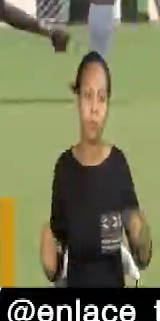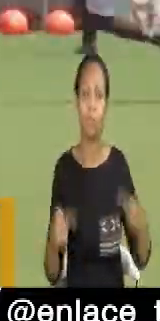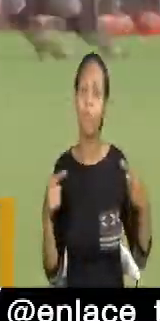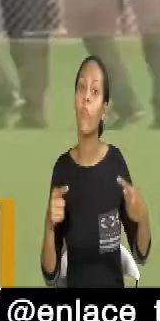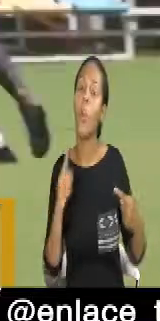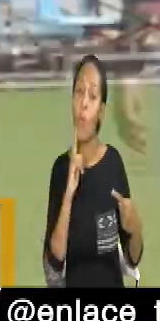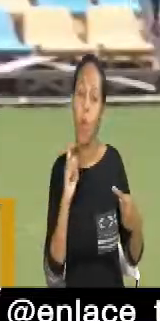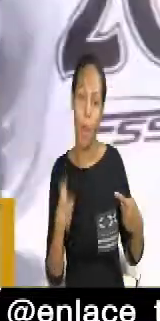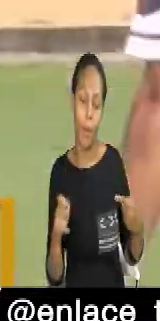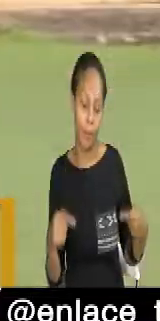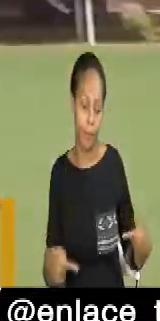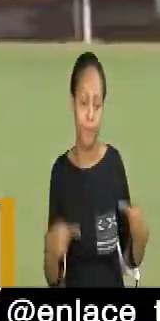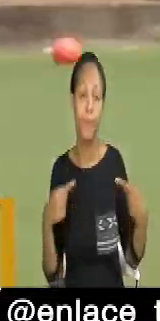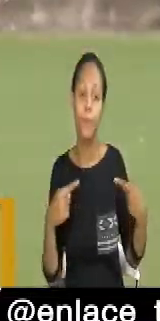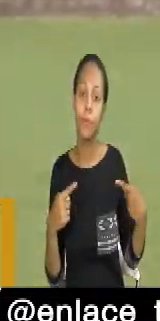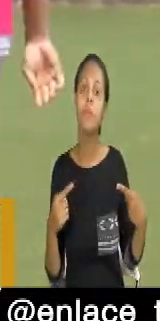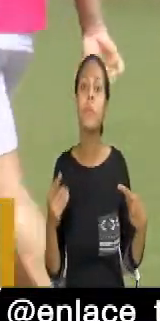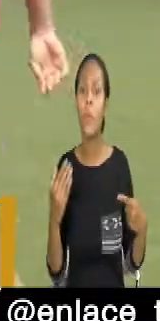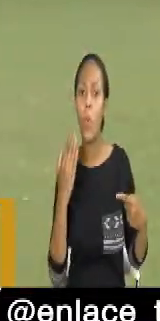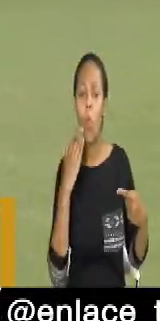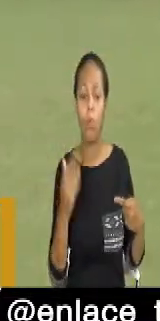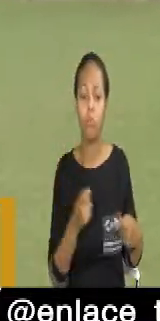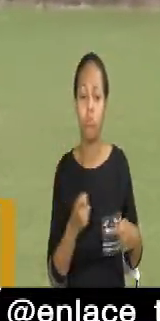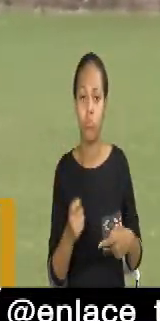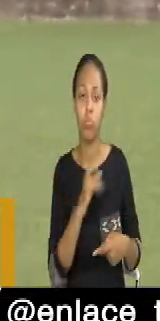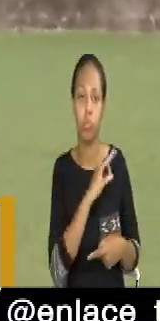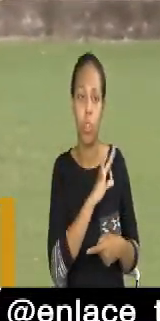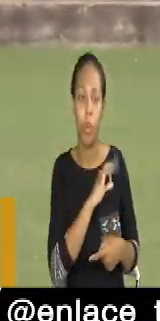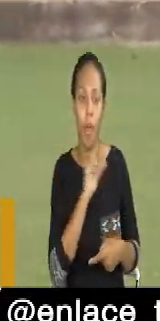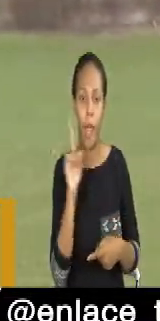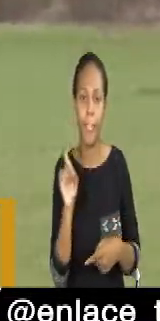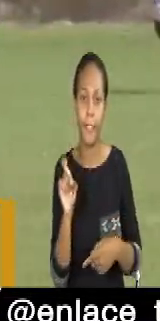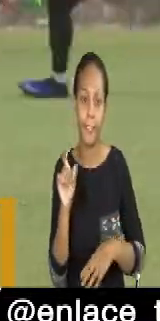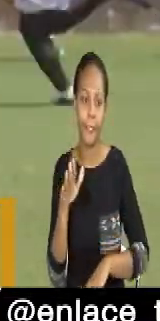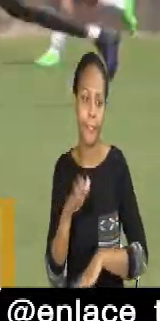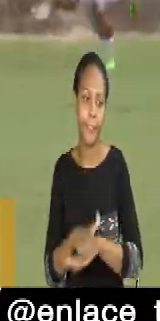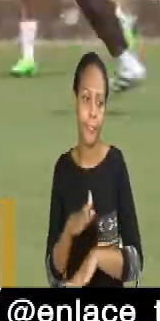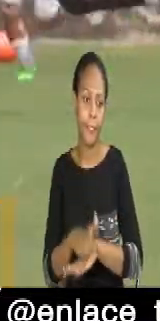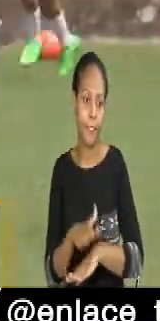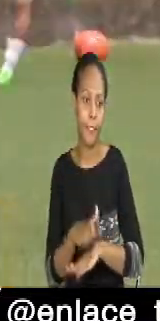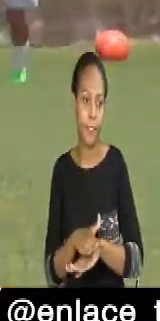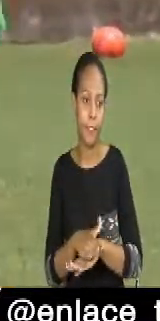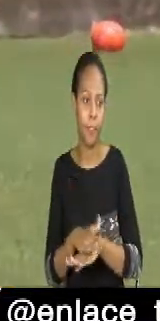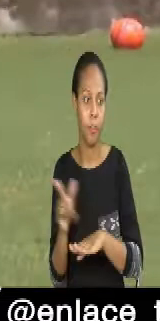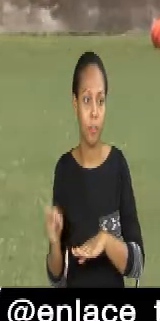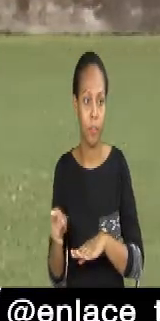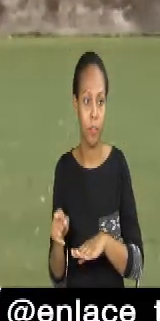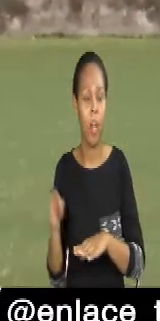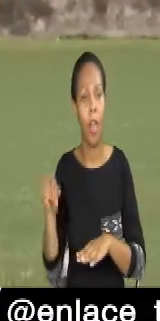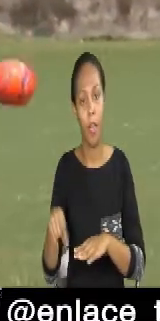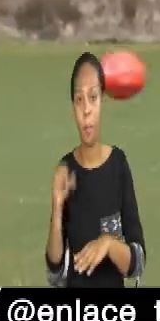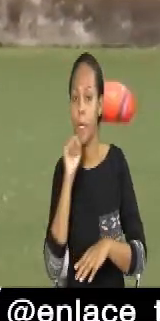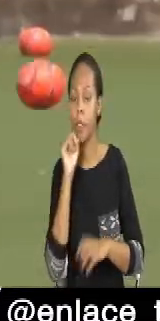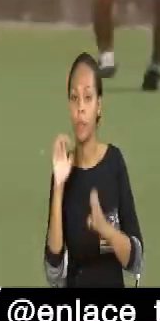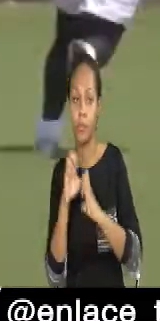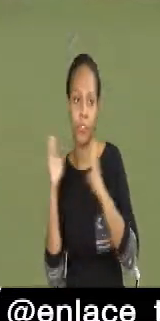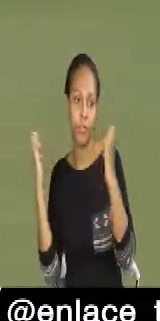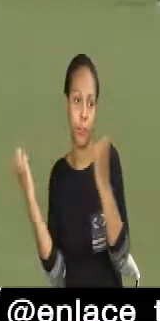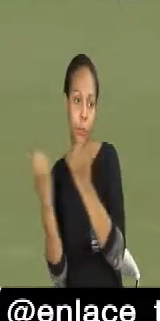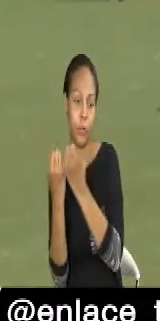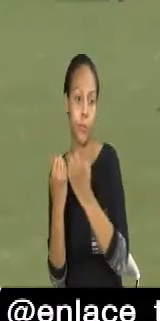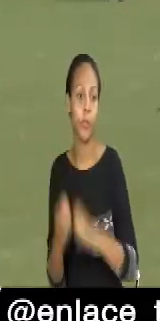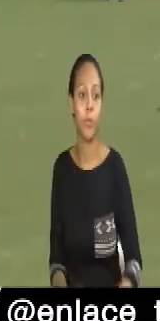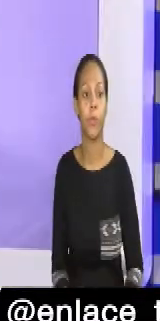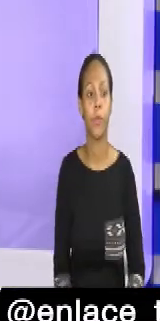Bucaramanga, encuentro que se llevará a cabo este sábado a las 6 de la tarde en el Estadio Daniel Villa Zapata de la ciudad.